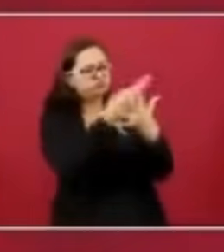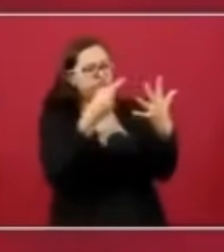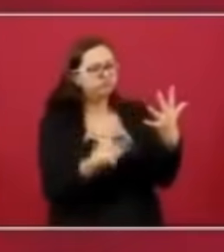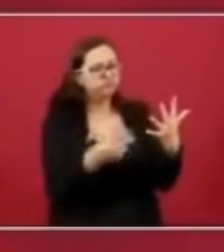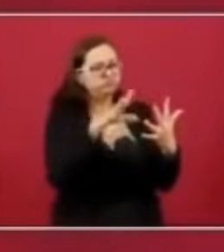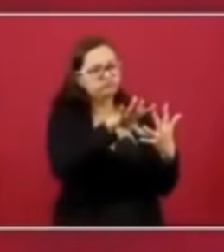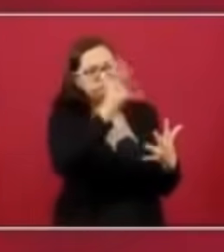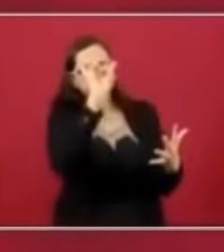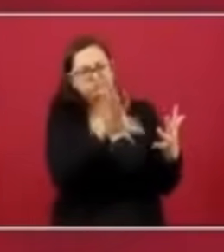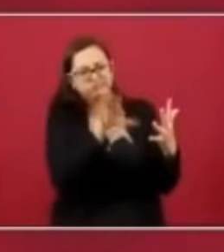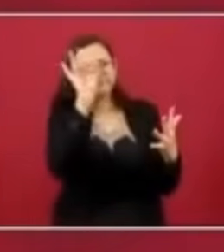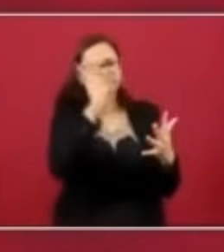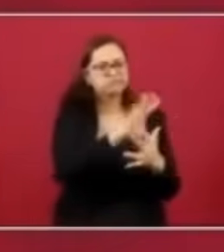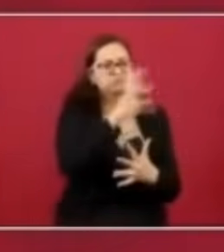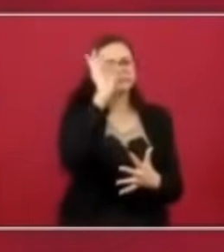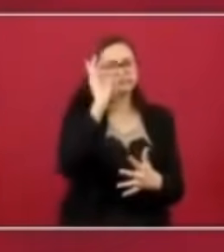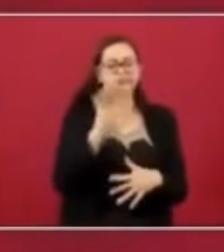Y